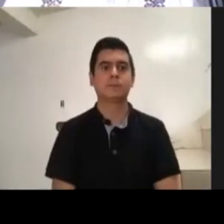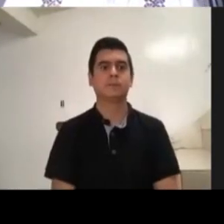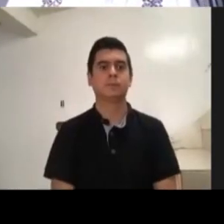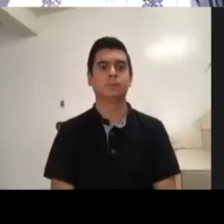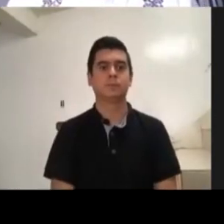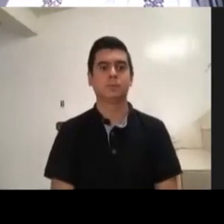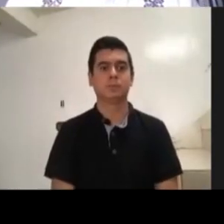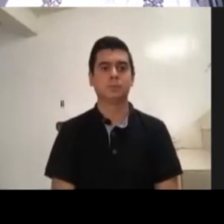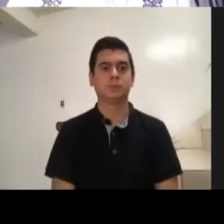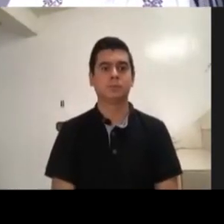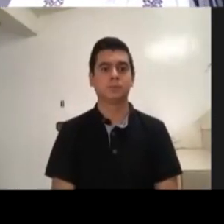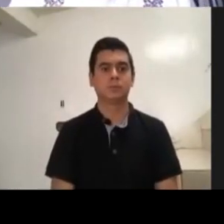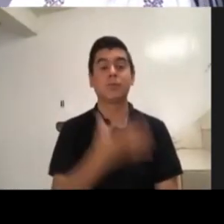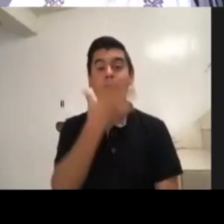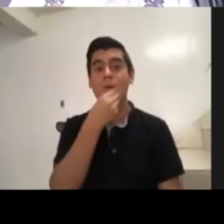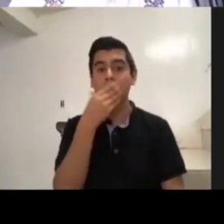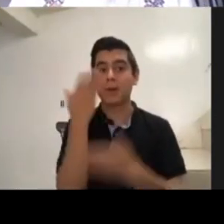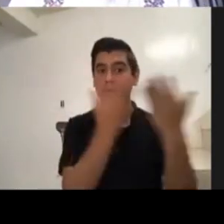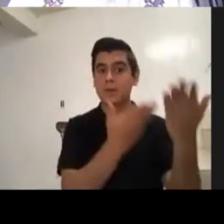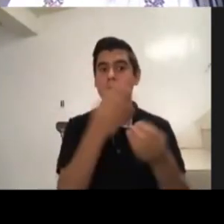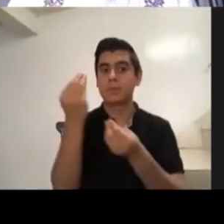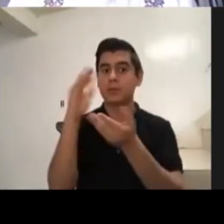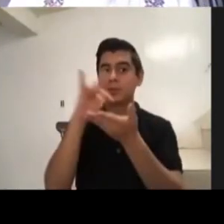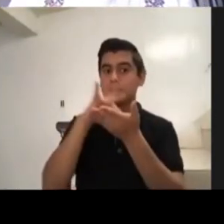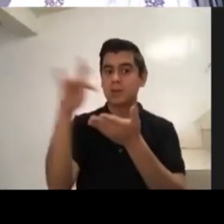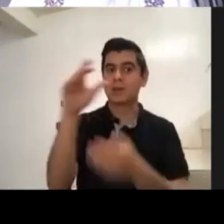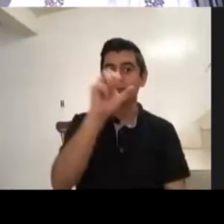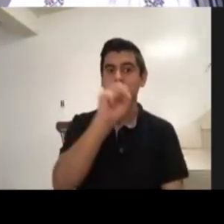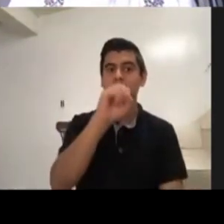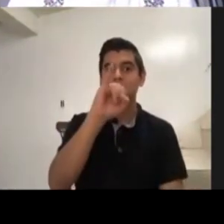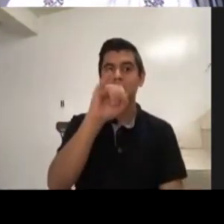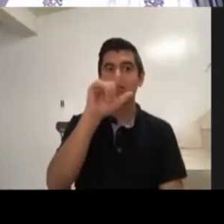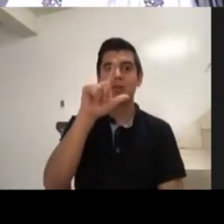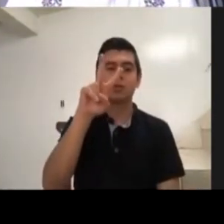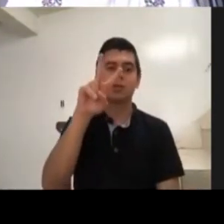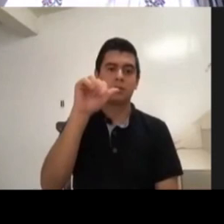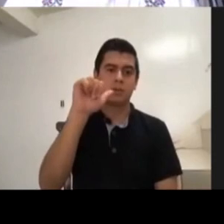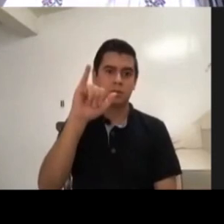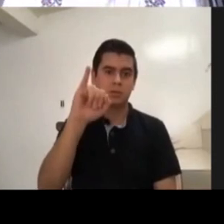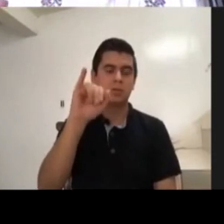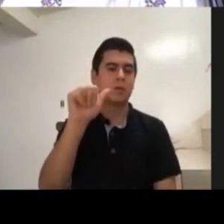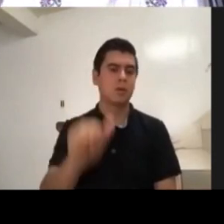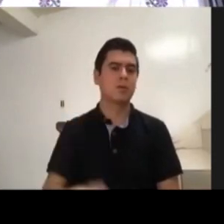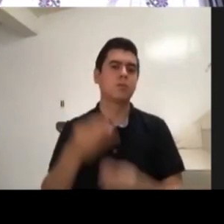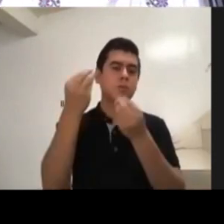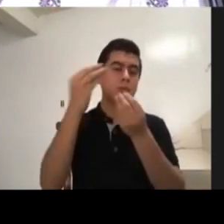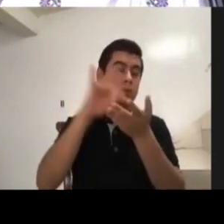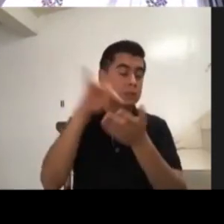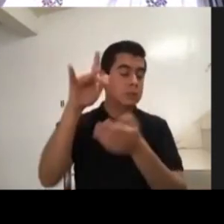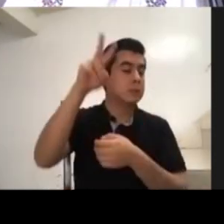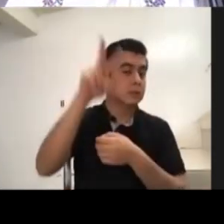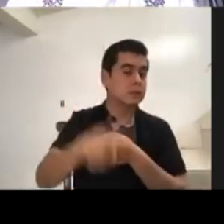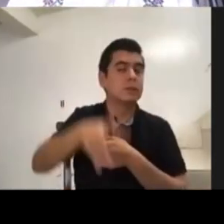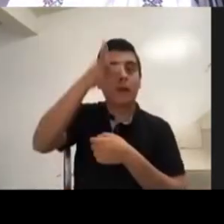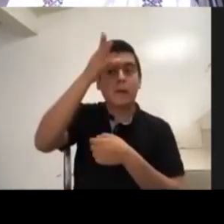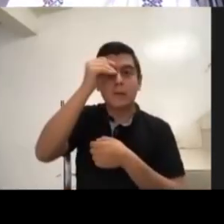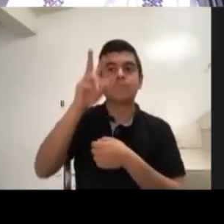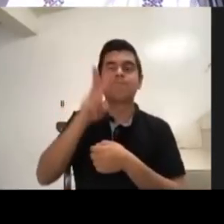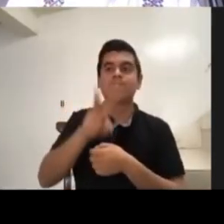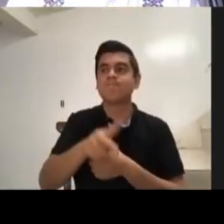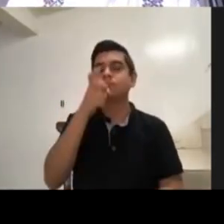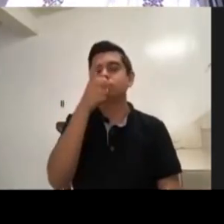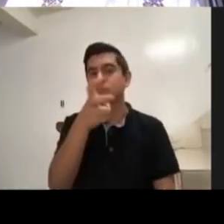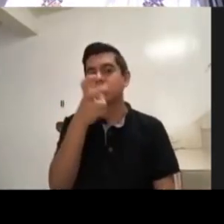Muchas gracias, Silvia. Pues hay tanto que retomar de lo que dijiste. En conjunto me recuerdan a